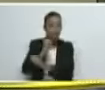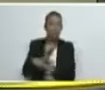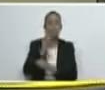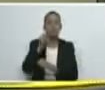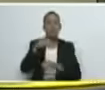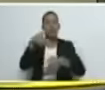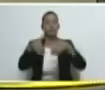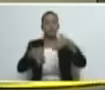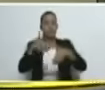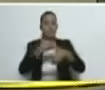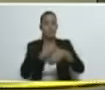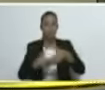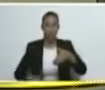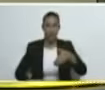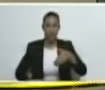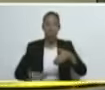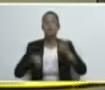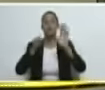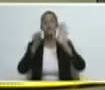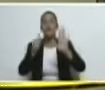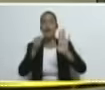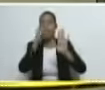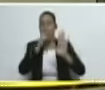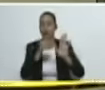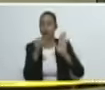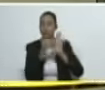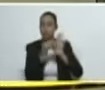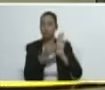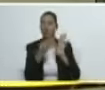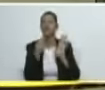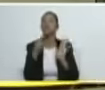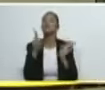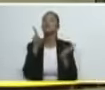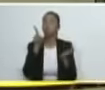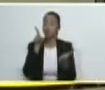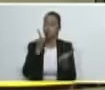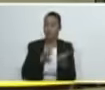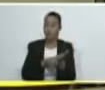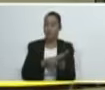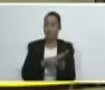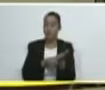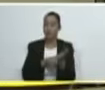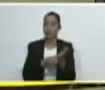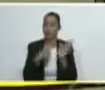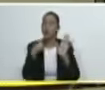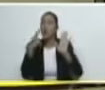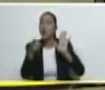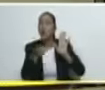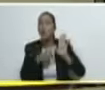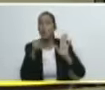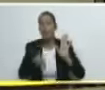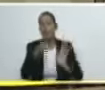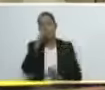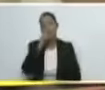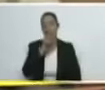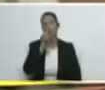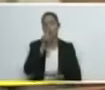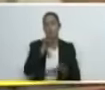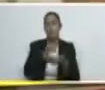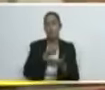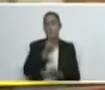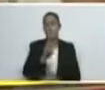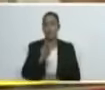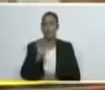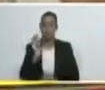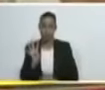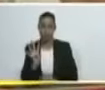Hace seis años así lo dijo y esos 6 años se están cumpliendo este año 2024 y por